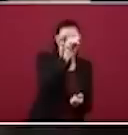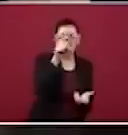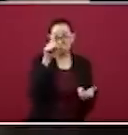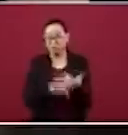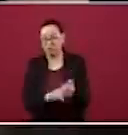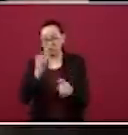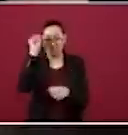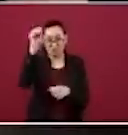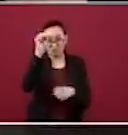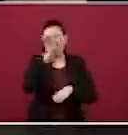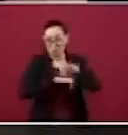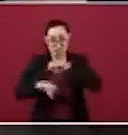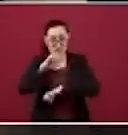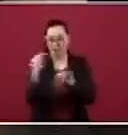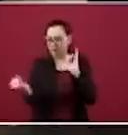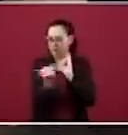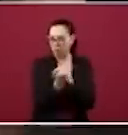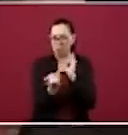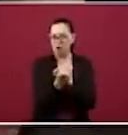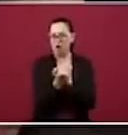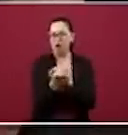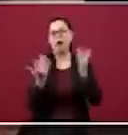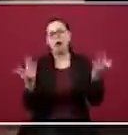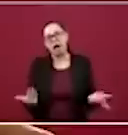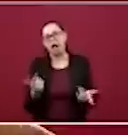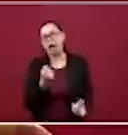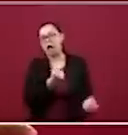empresariales, porque suele pasar de que hay organizaciones